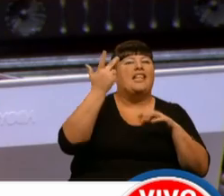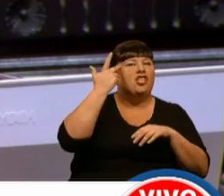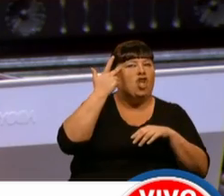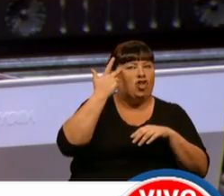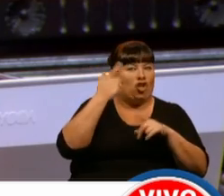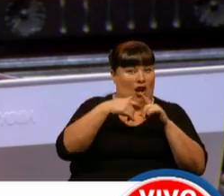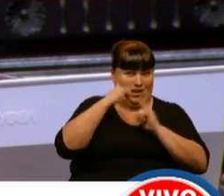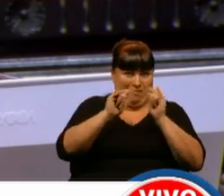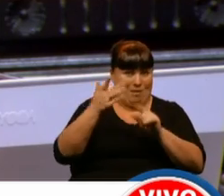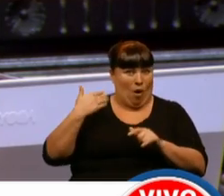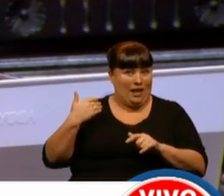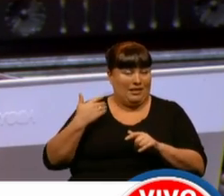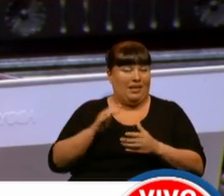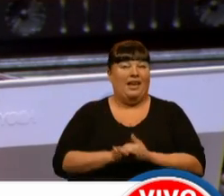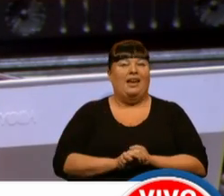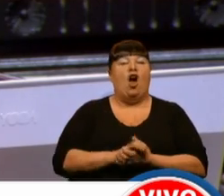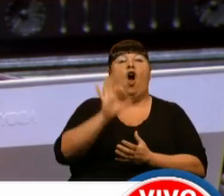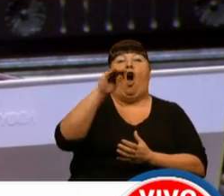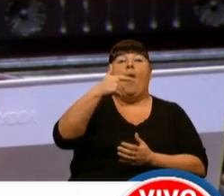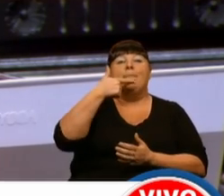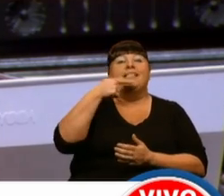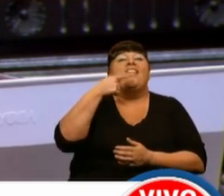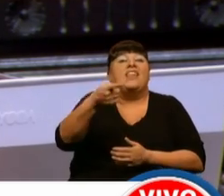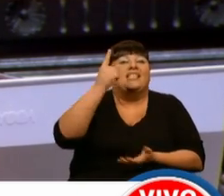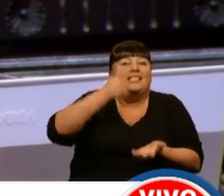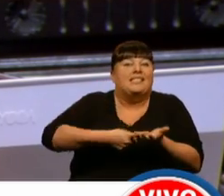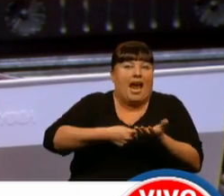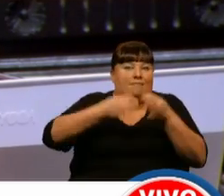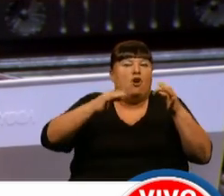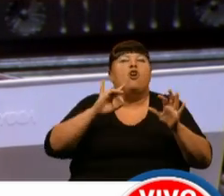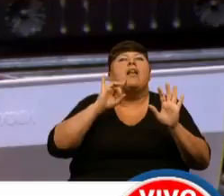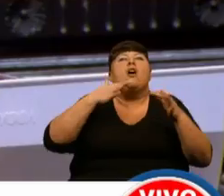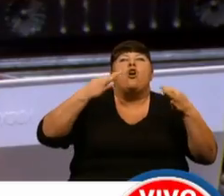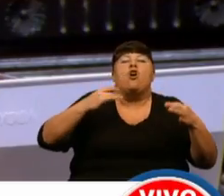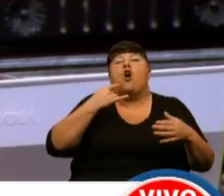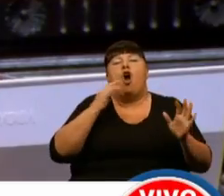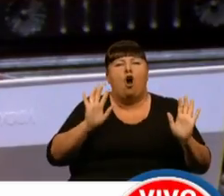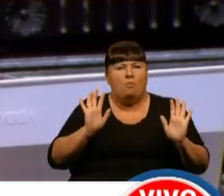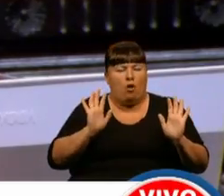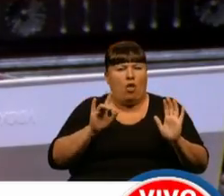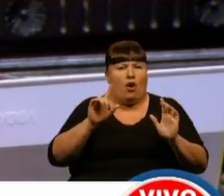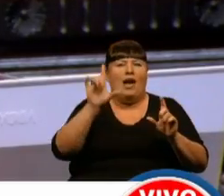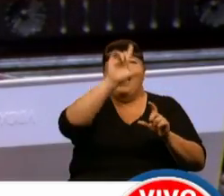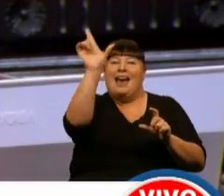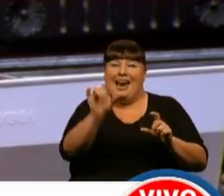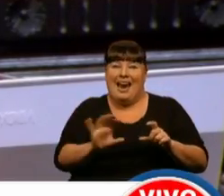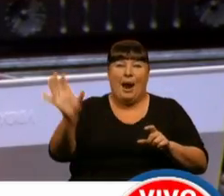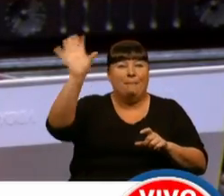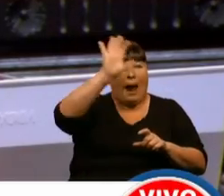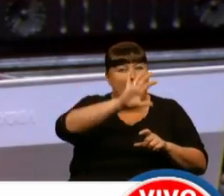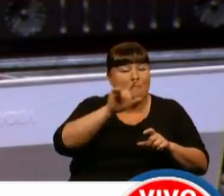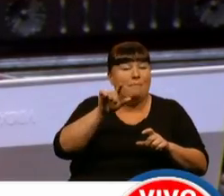que lo que hablábamos de que la organización mundial de la salud establece como confortable ese mapa de las regiones bio